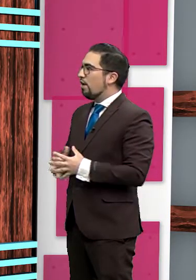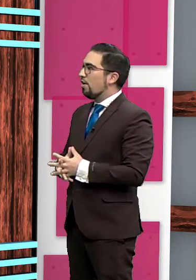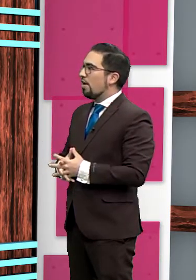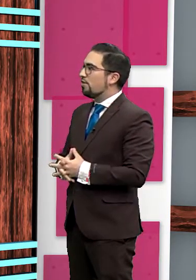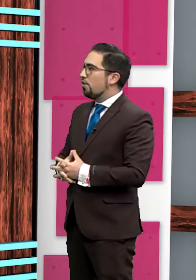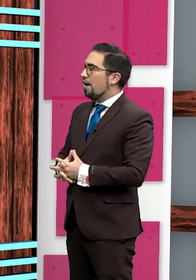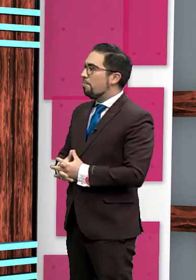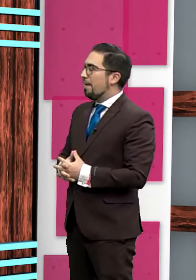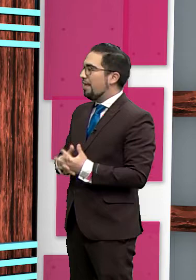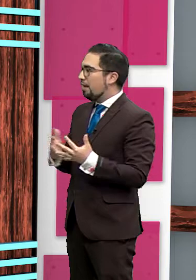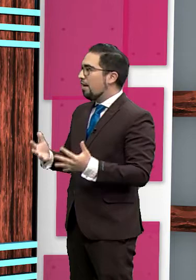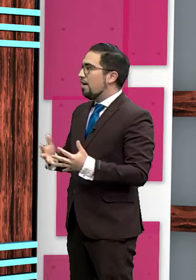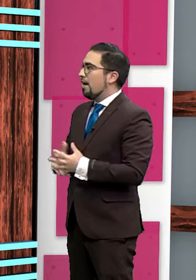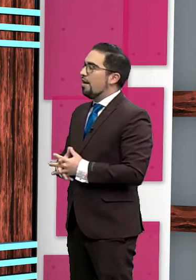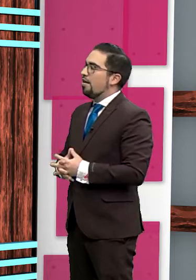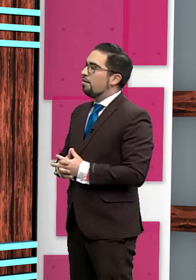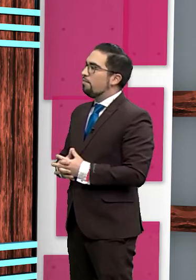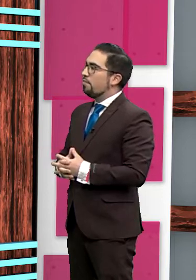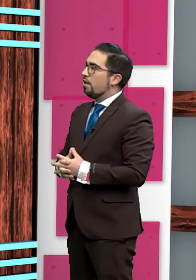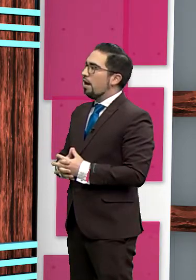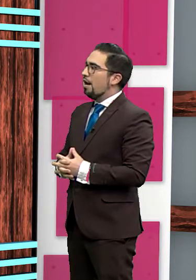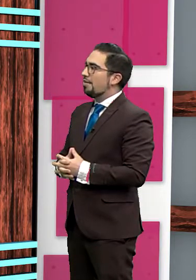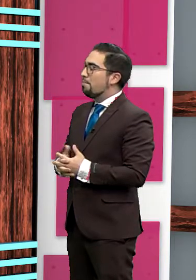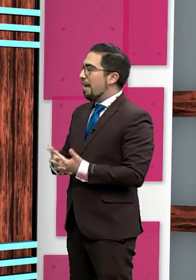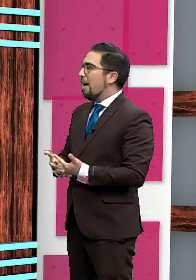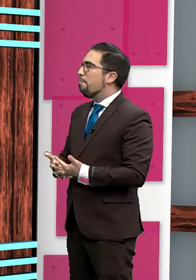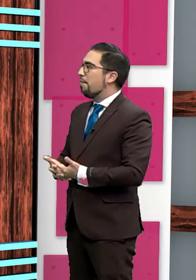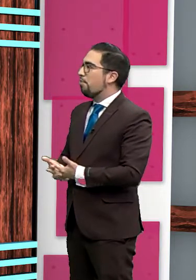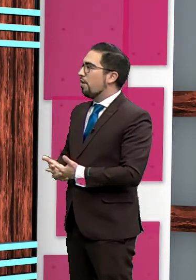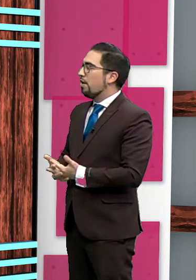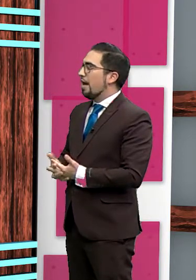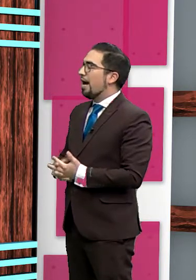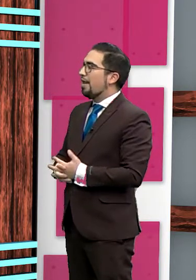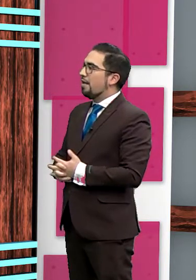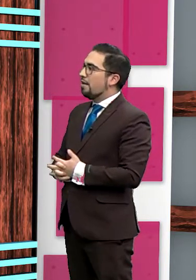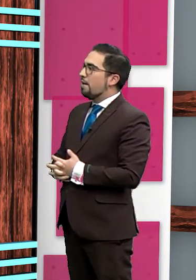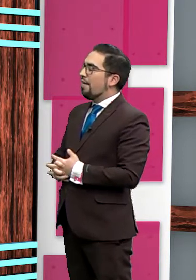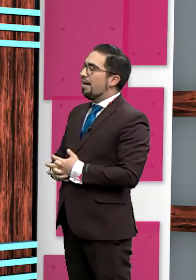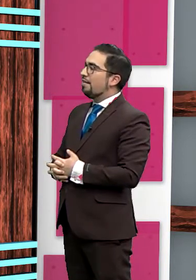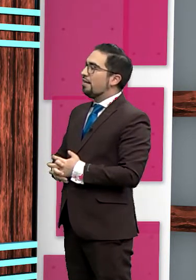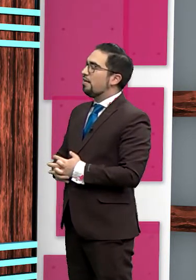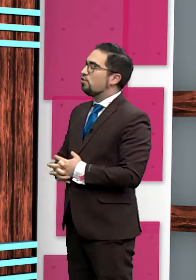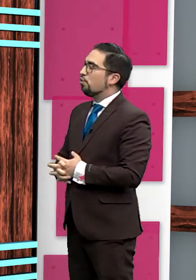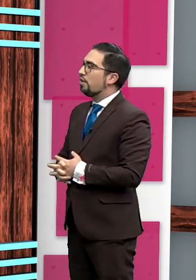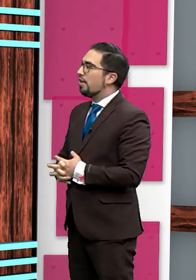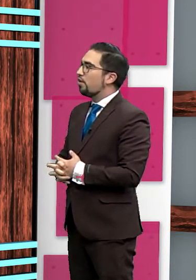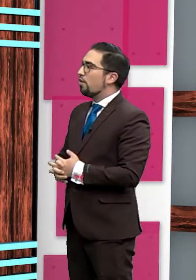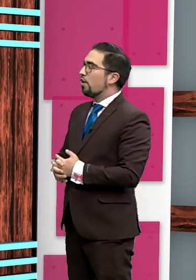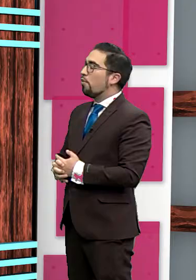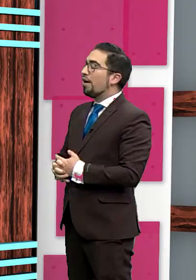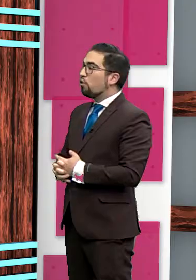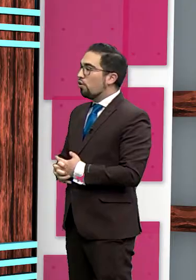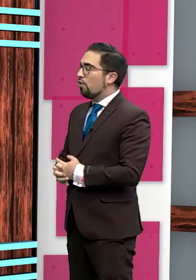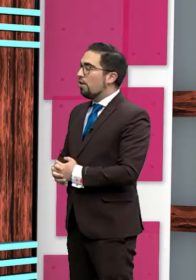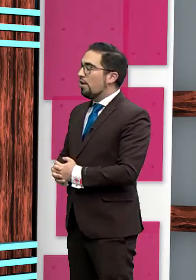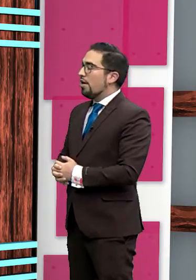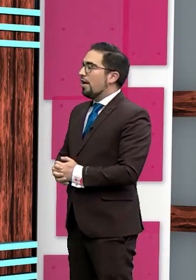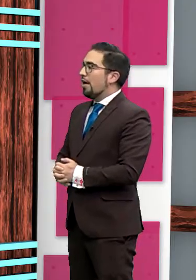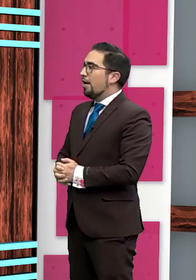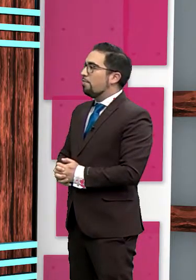avanzado en relación a pedir a la Asamblea para poder llevar adelante su intento de